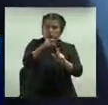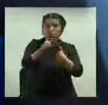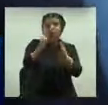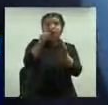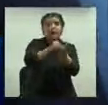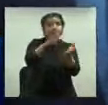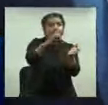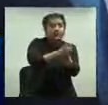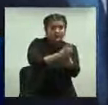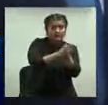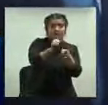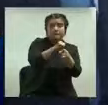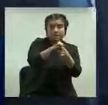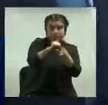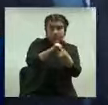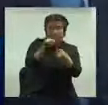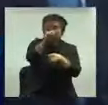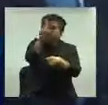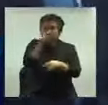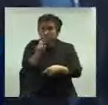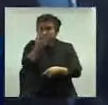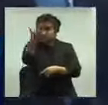cumplimiento.